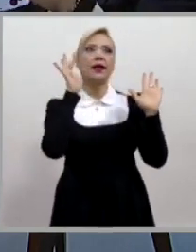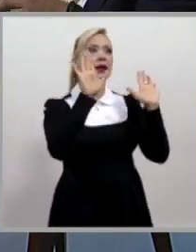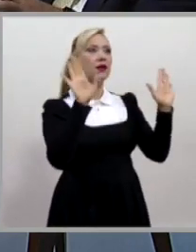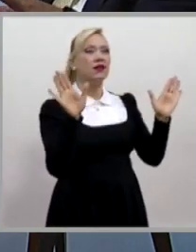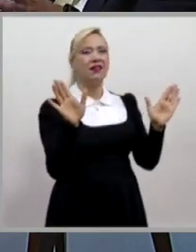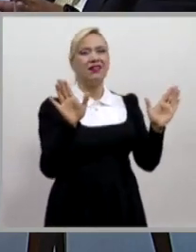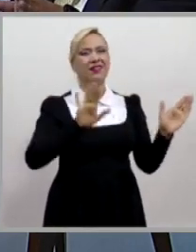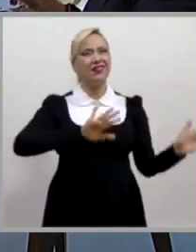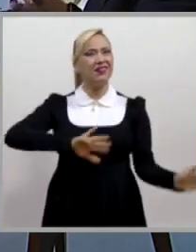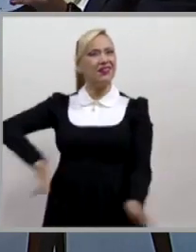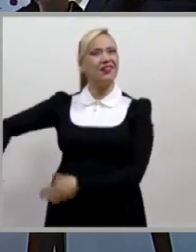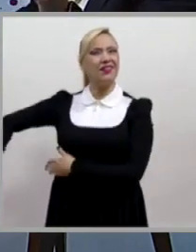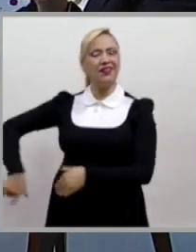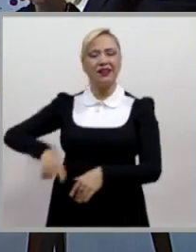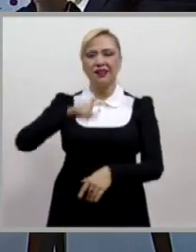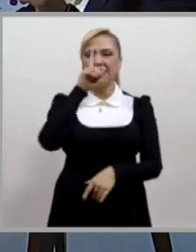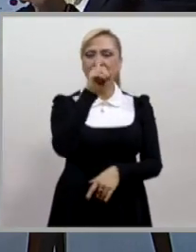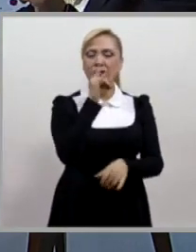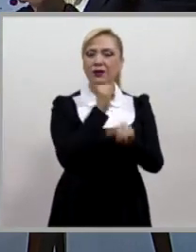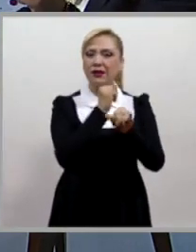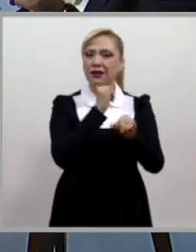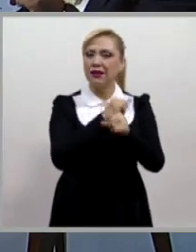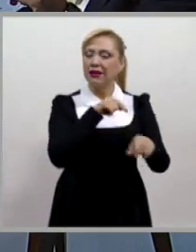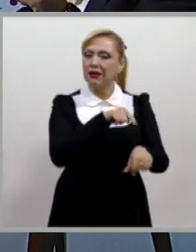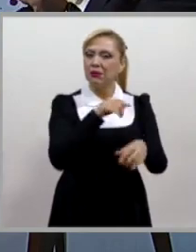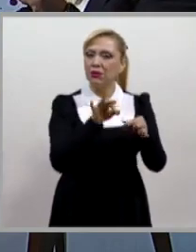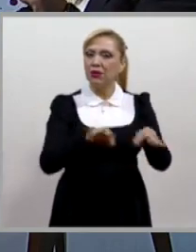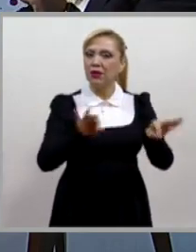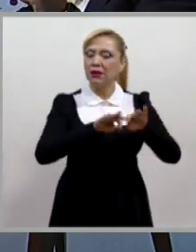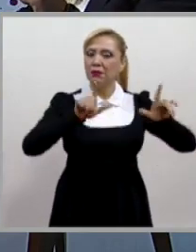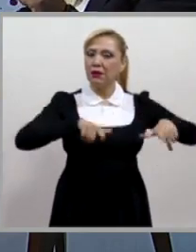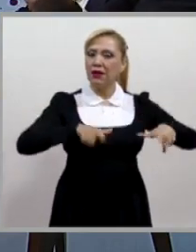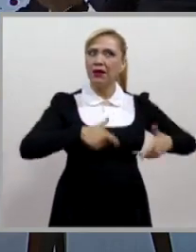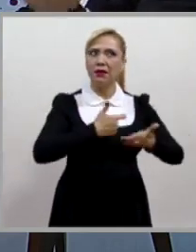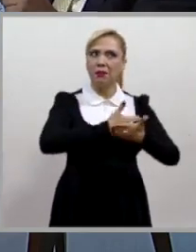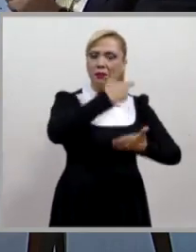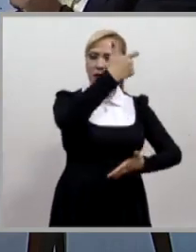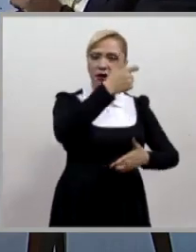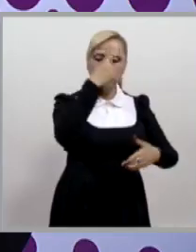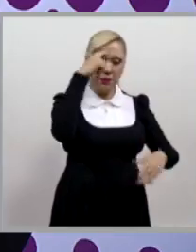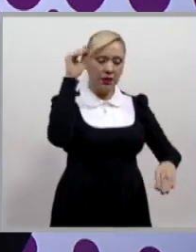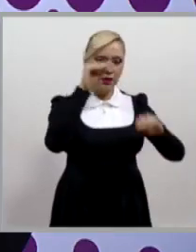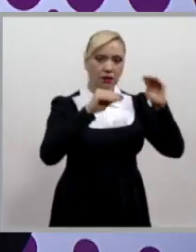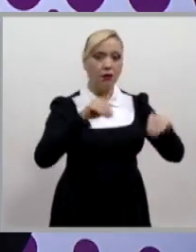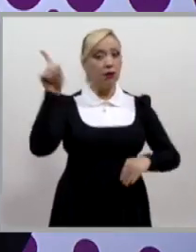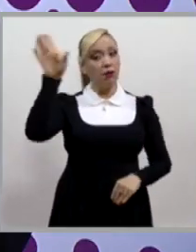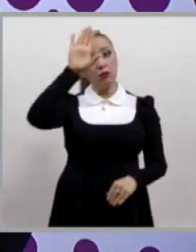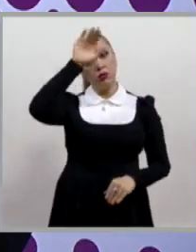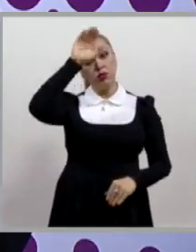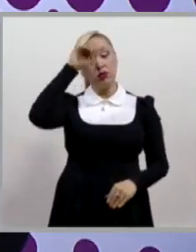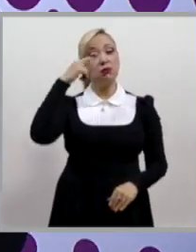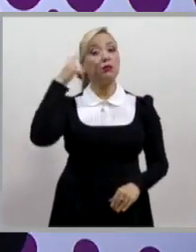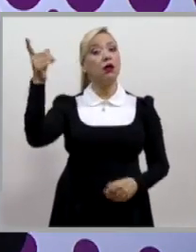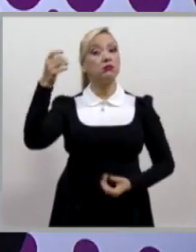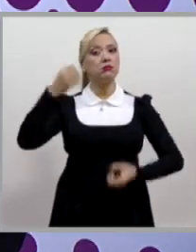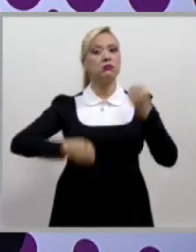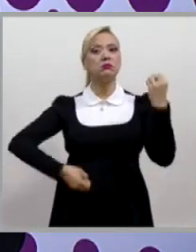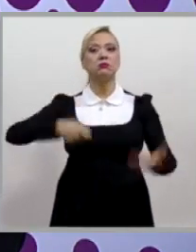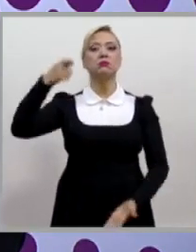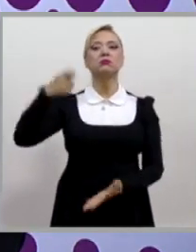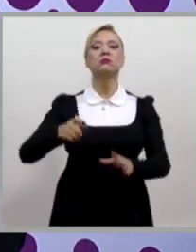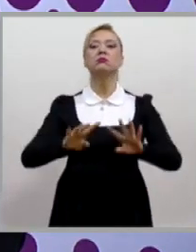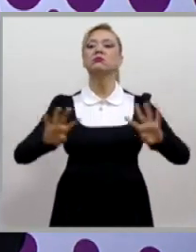línea, que empezaron a hacer más o menos en Monterrey, creo, me parece que en Nuevo León ya tenían audiencias completamente en línea.